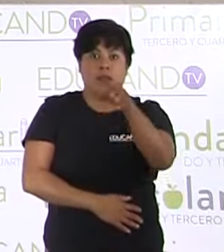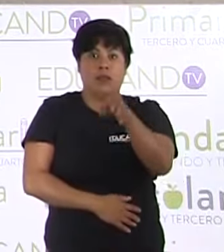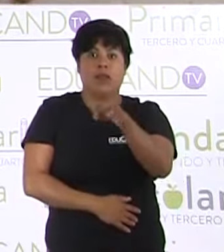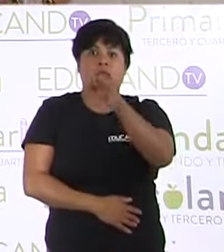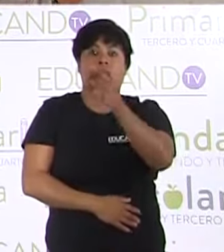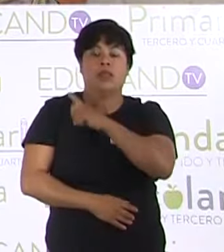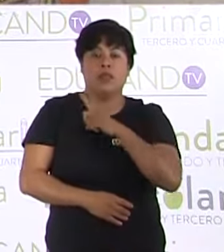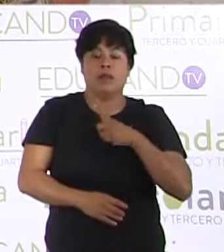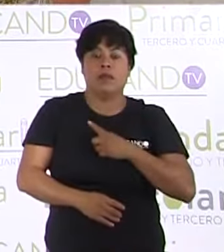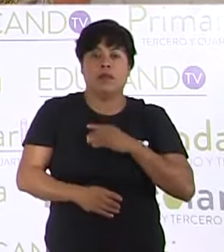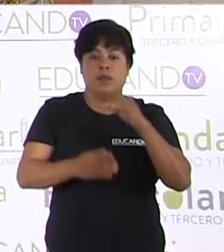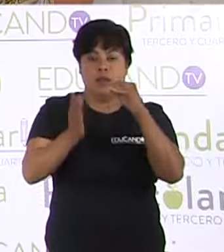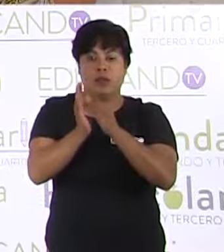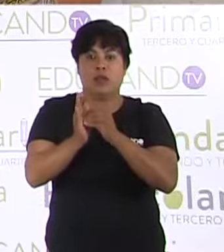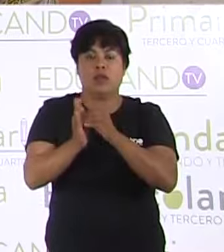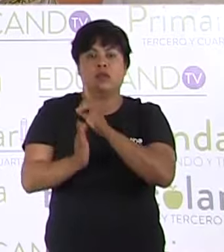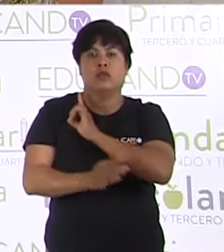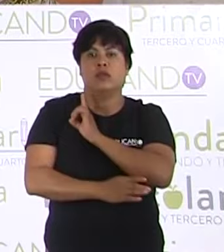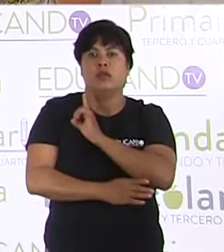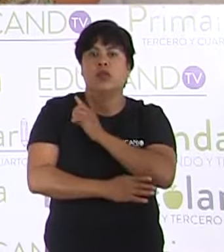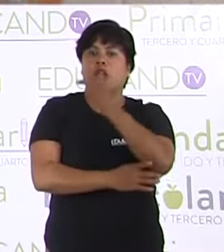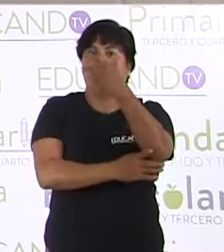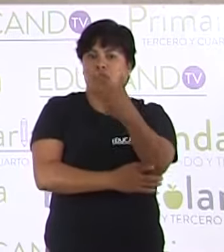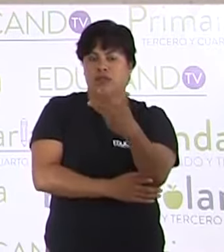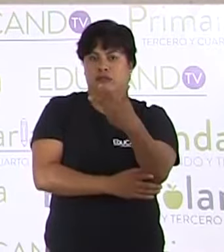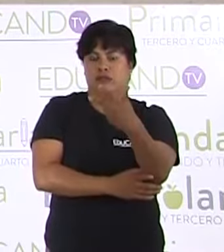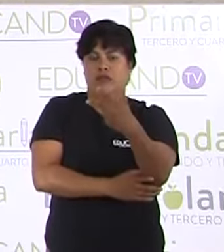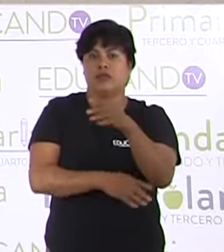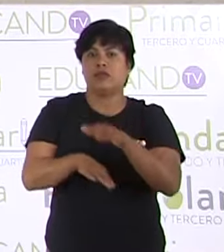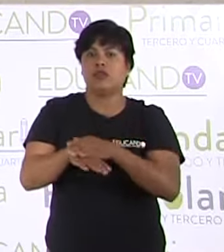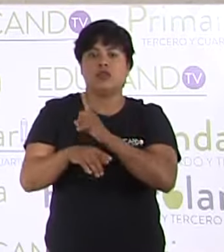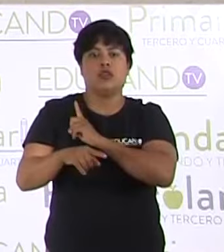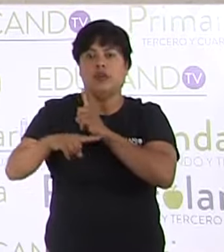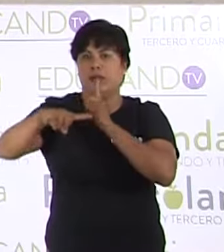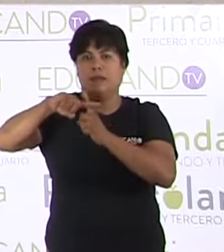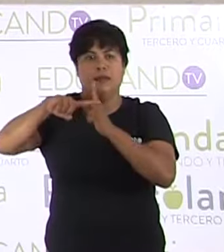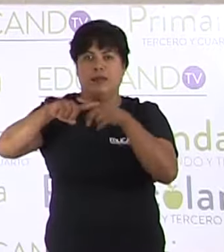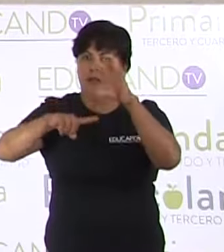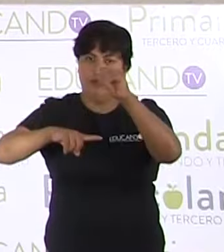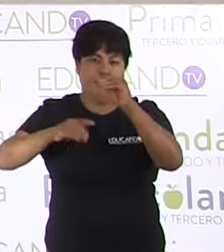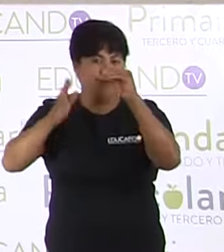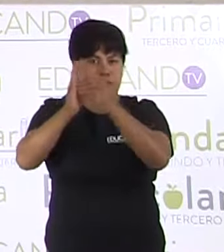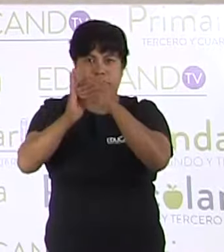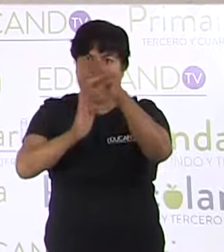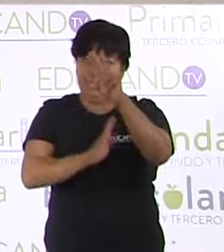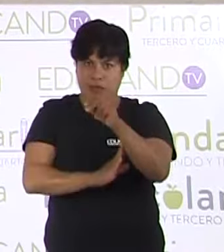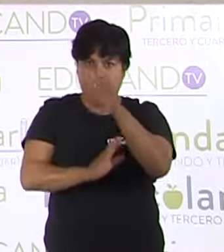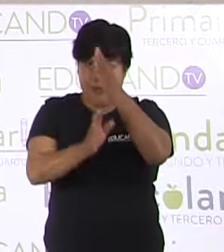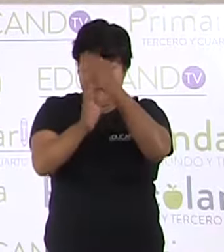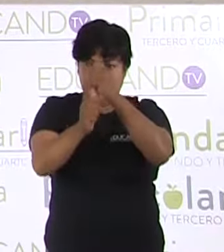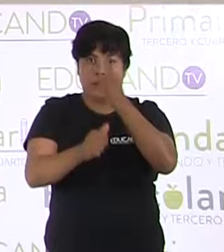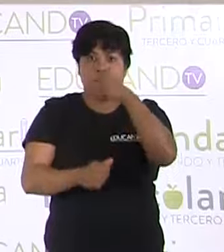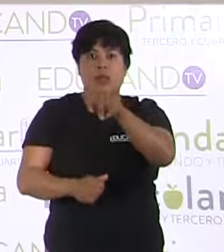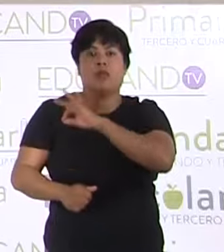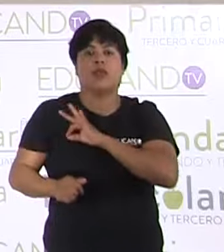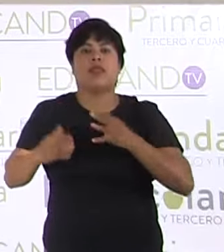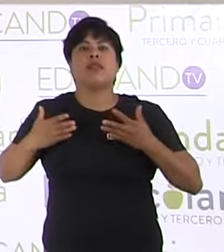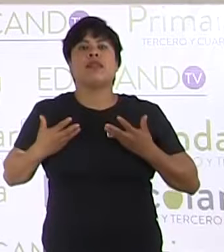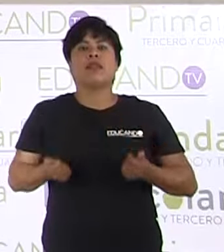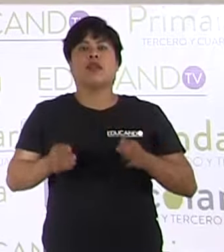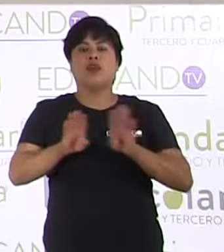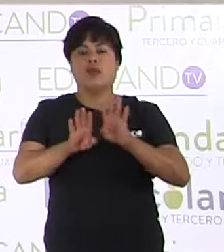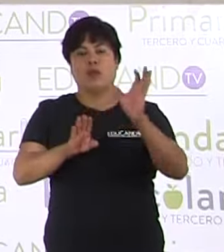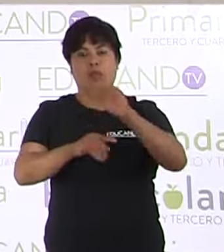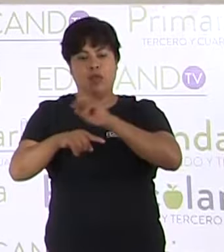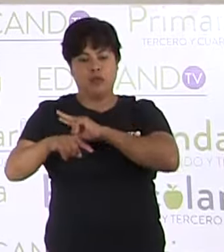debe escribir 8 porque el signo positivo no se escribe de acuerdo para que se den una idea de cuando